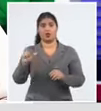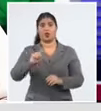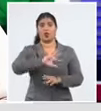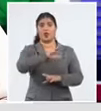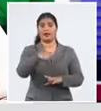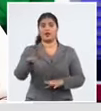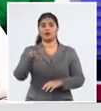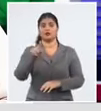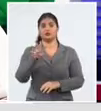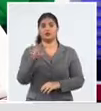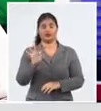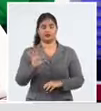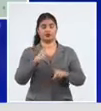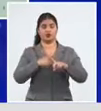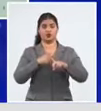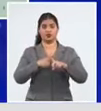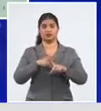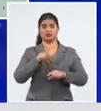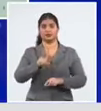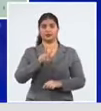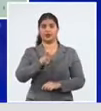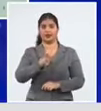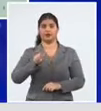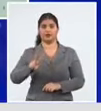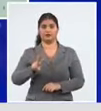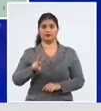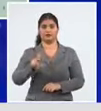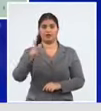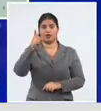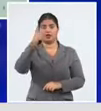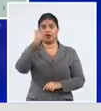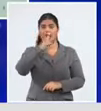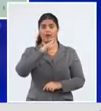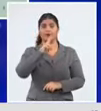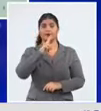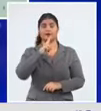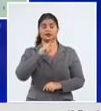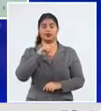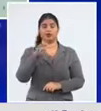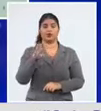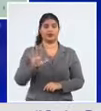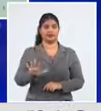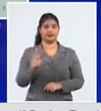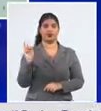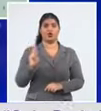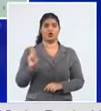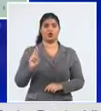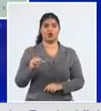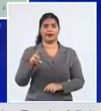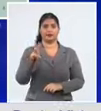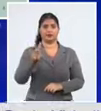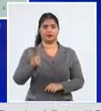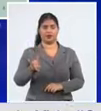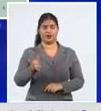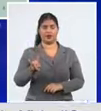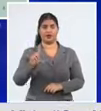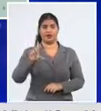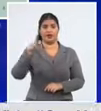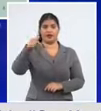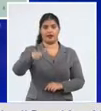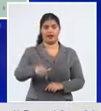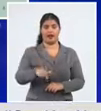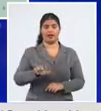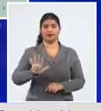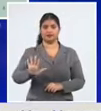en Cruces 122, en Aguada de Pasajeros 45, en Rodas 39 y en Laja se diagnostican